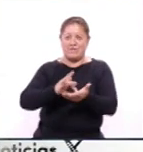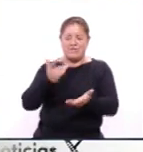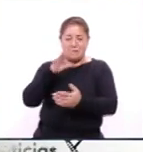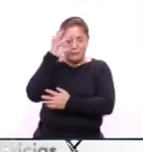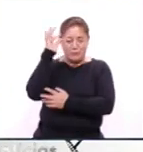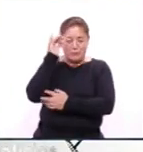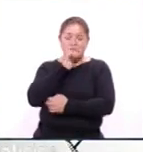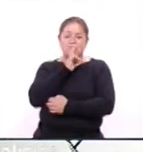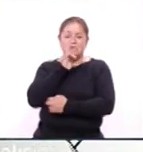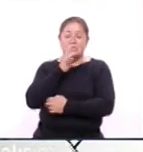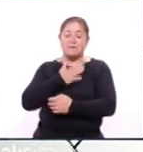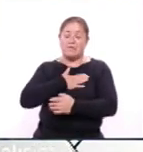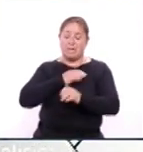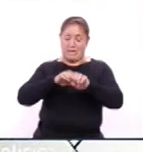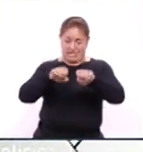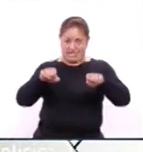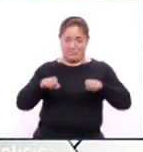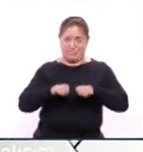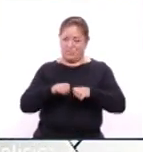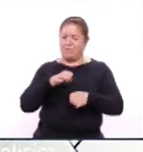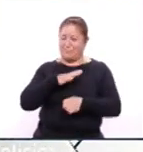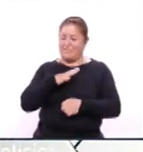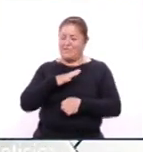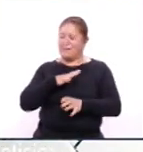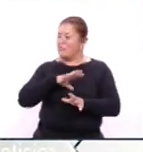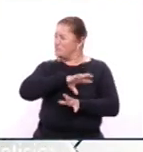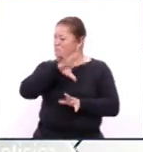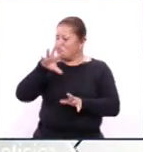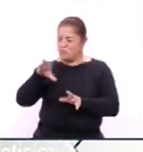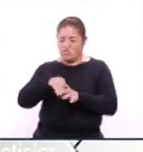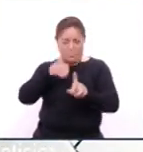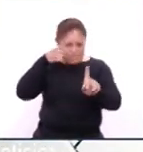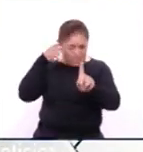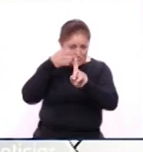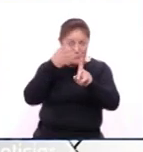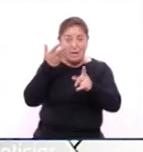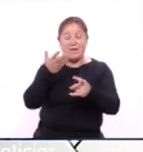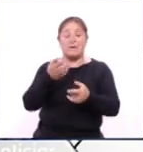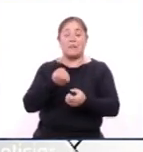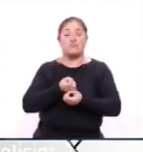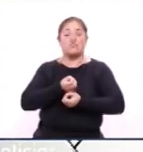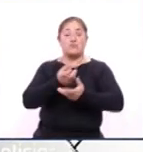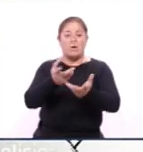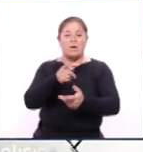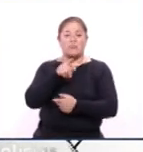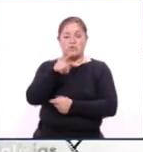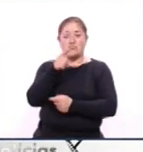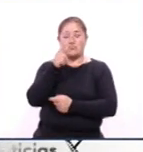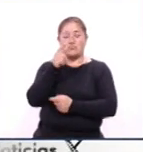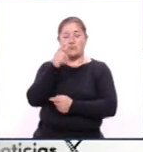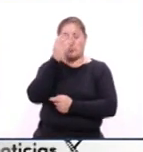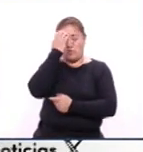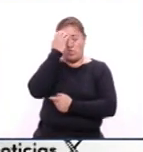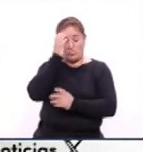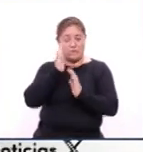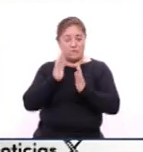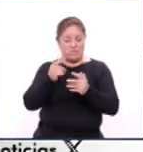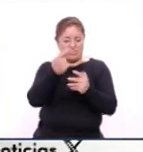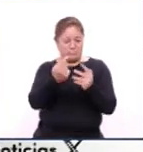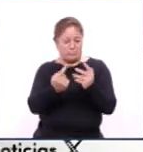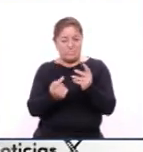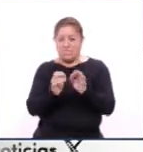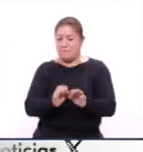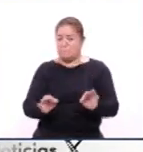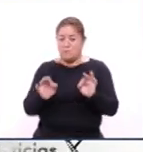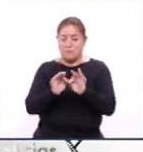Nuestro equipo tiene pues toda la misión de llevarle a su conocimiento los elementos más